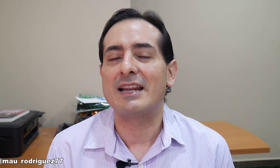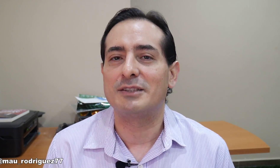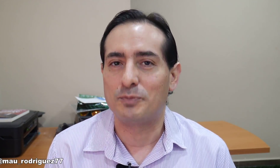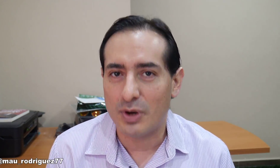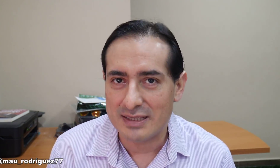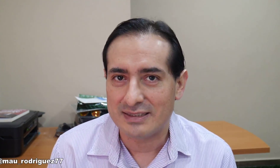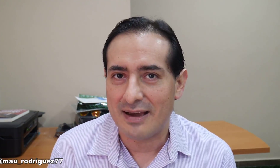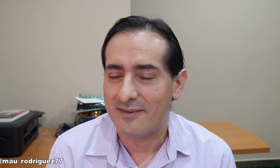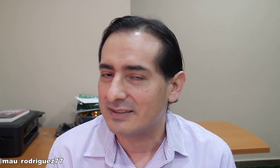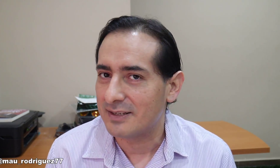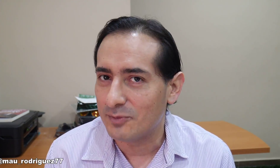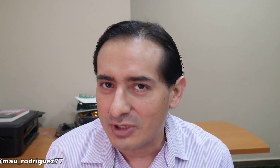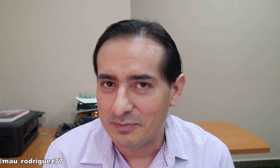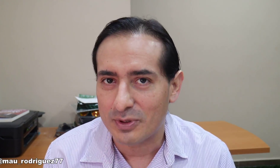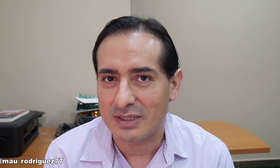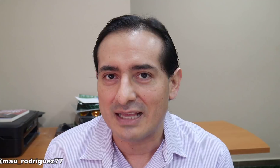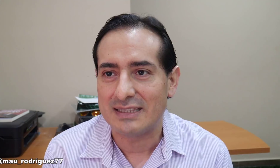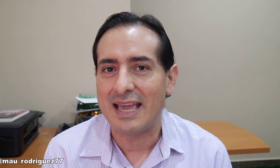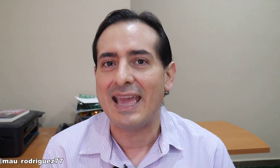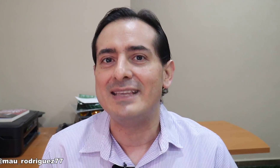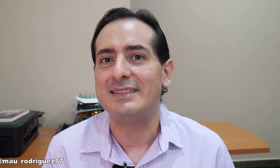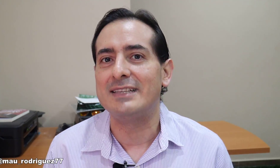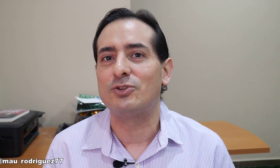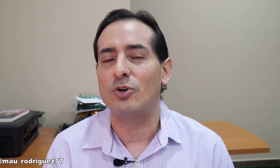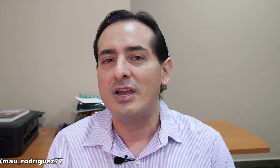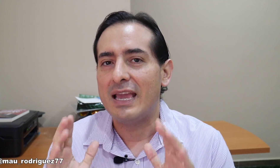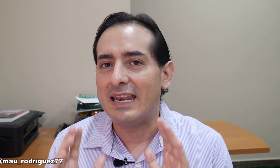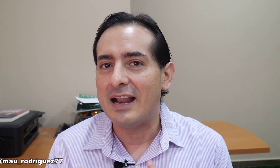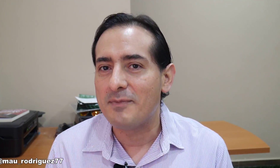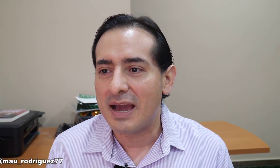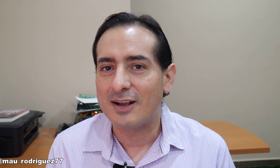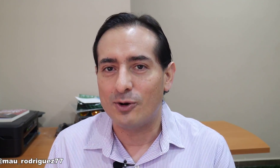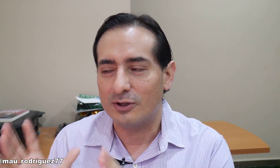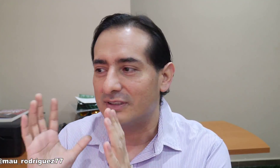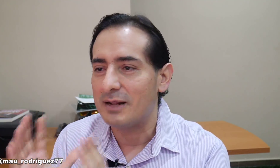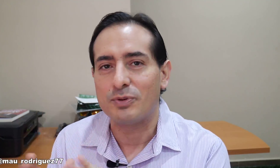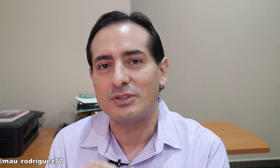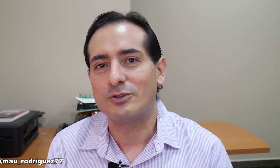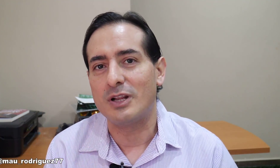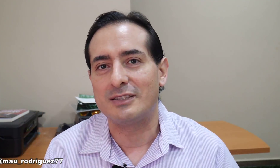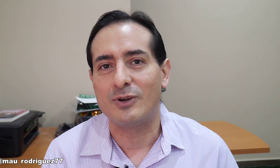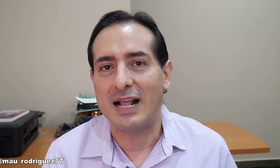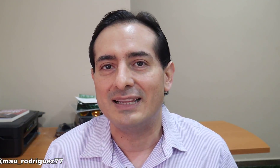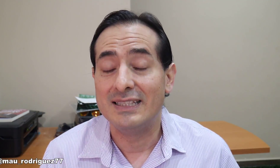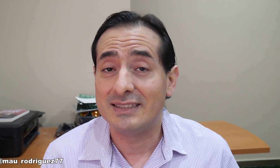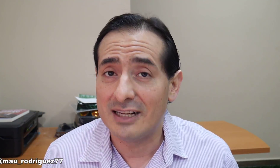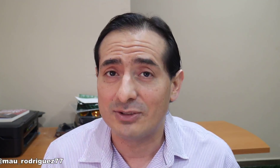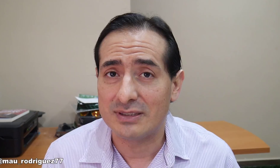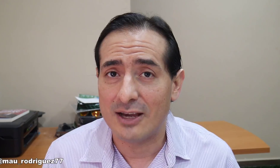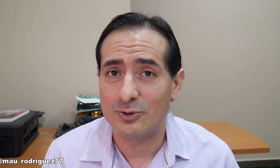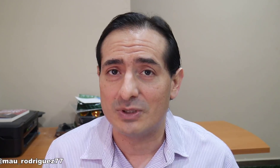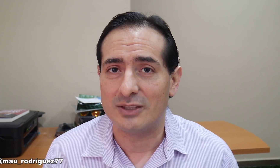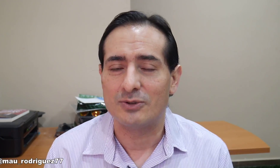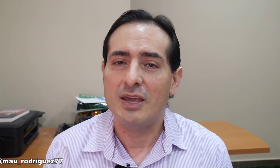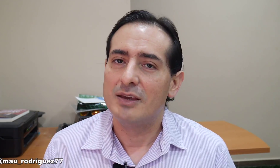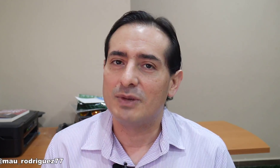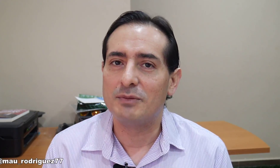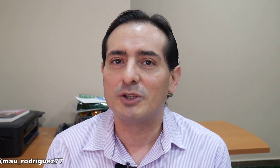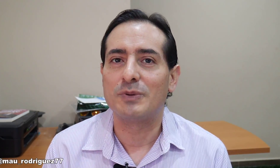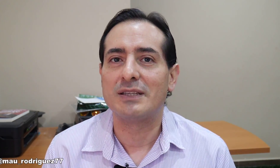dicen, la respuesta va a ser muy importante, e insisto, en el marco del proceso electoral de los Estados